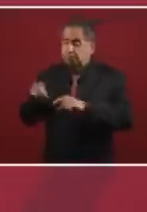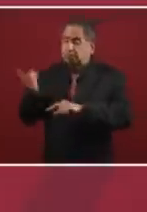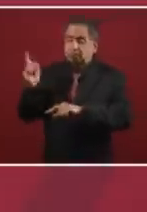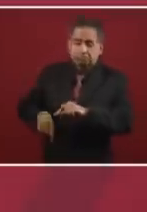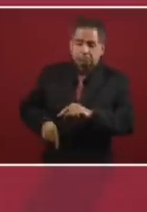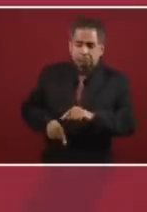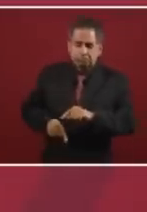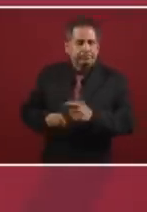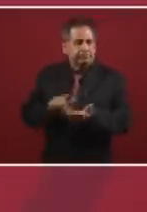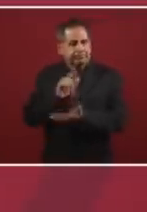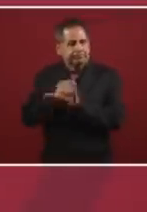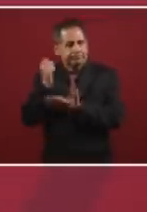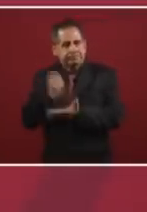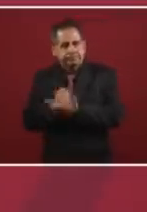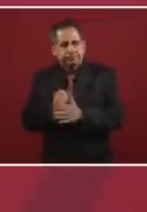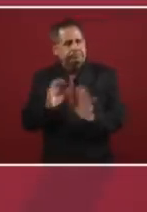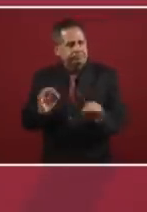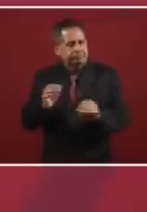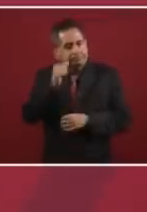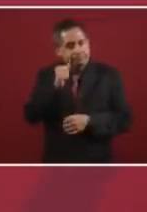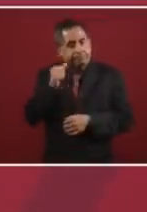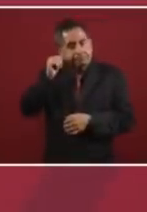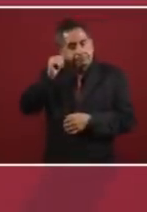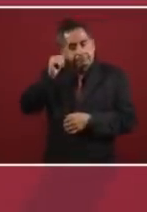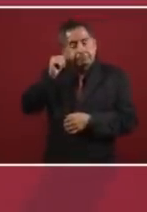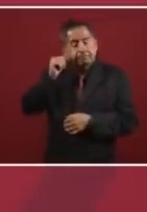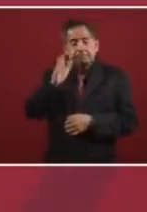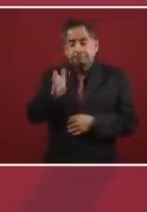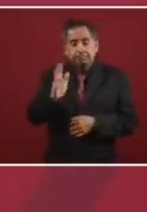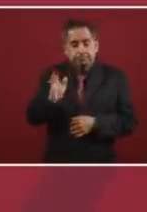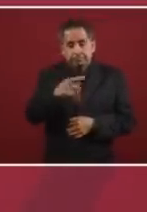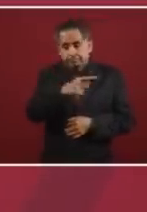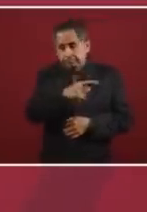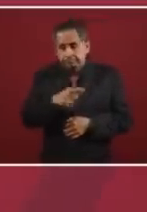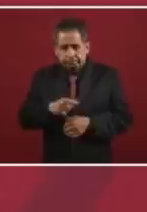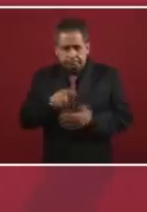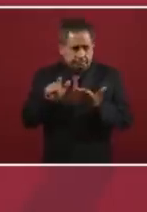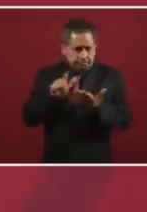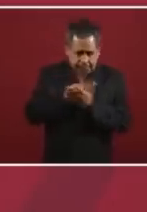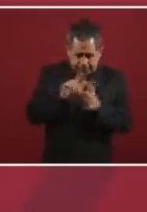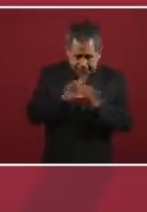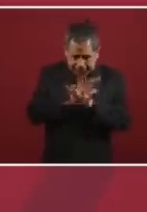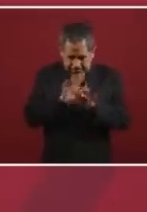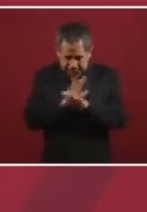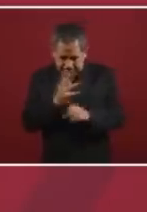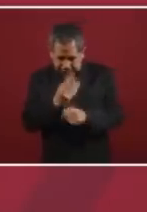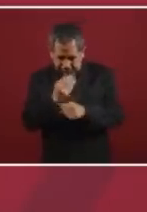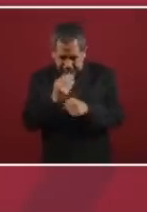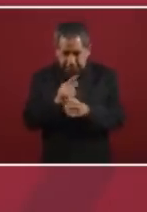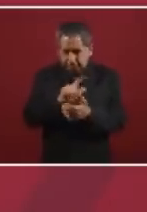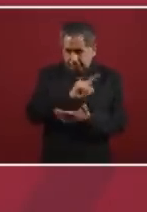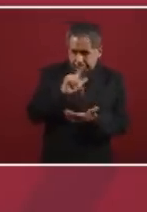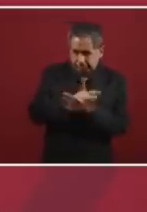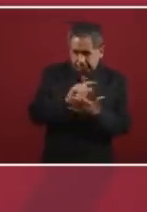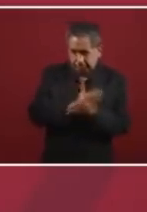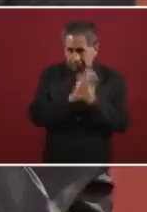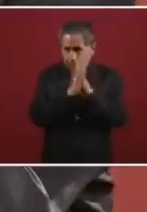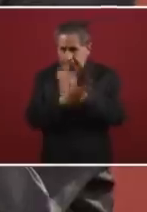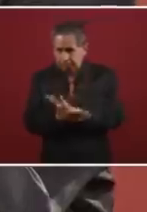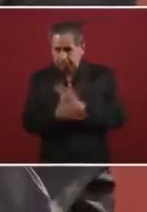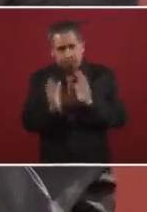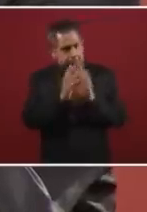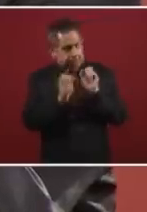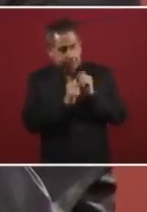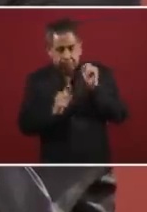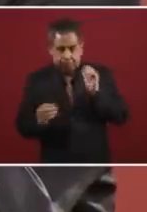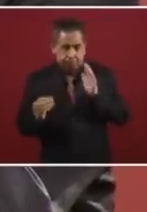en el terreno de las reformas de los cambios a la constitución